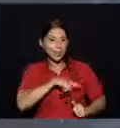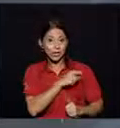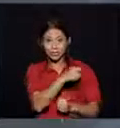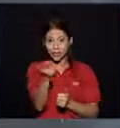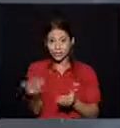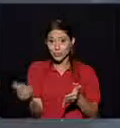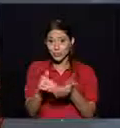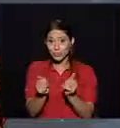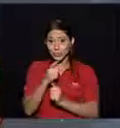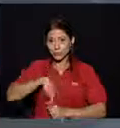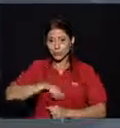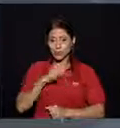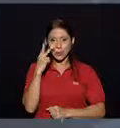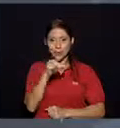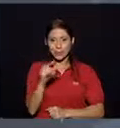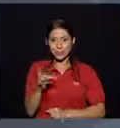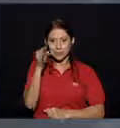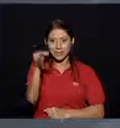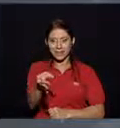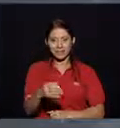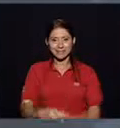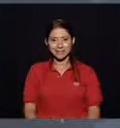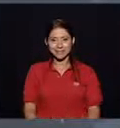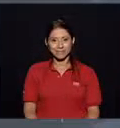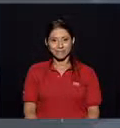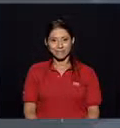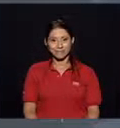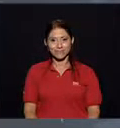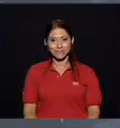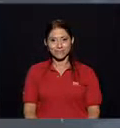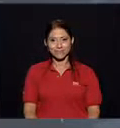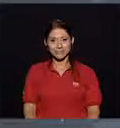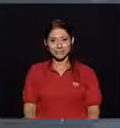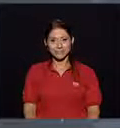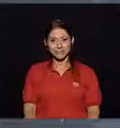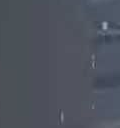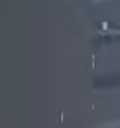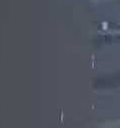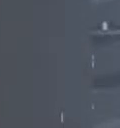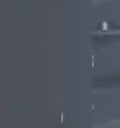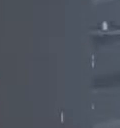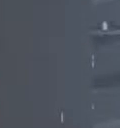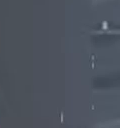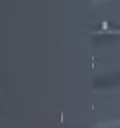por acompañarnos y a ustedes por estar con nosotros una vez más. Nos vemos la próxima semana. Hasta pronto.